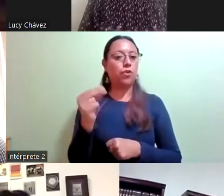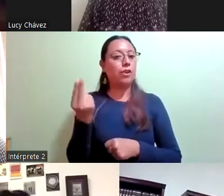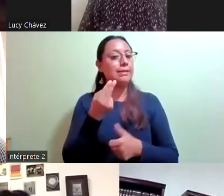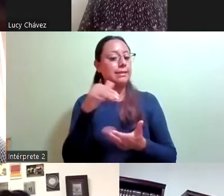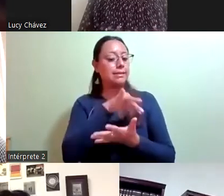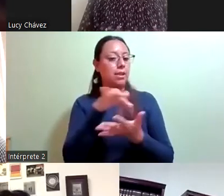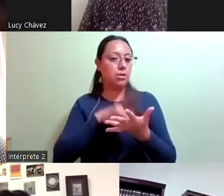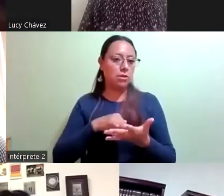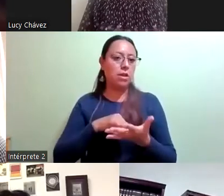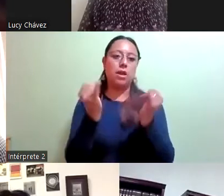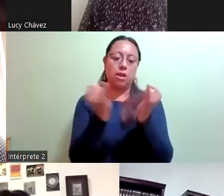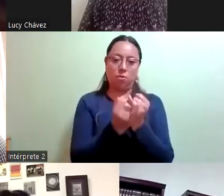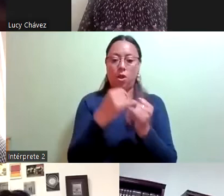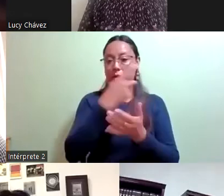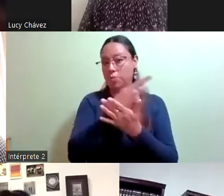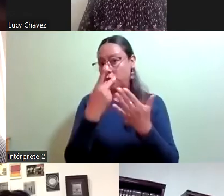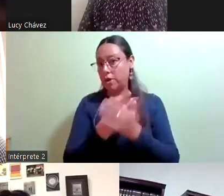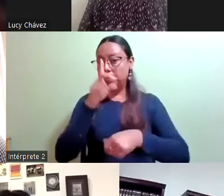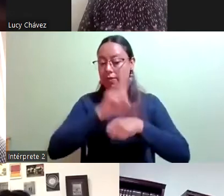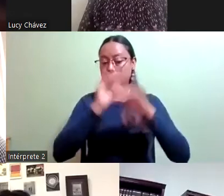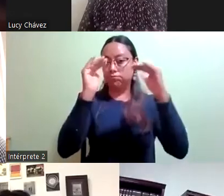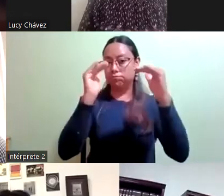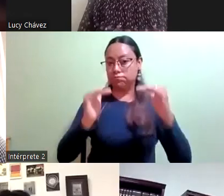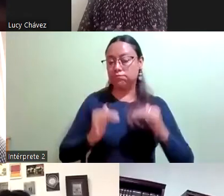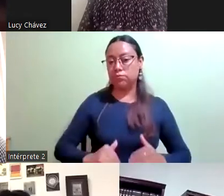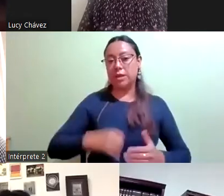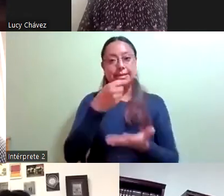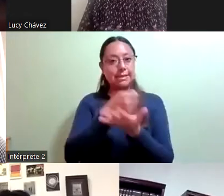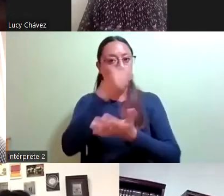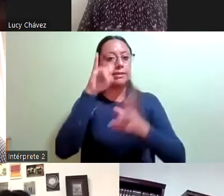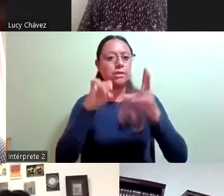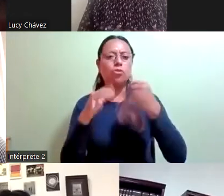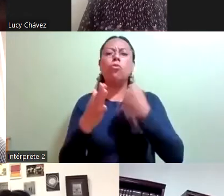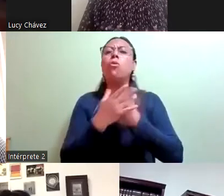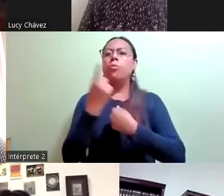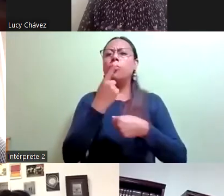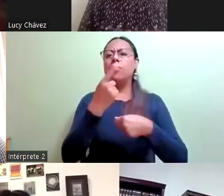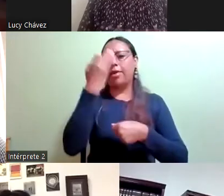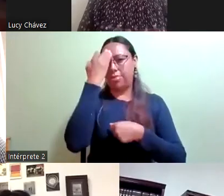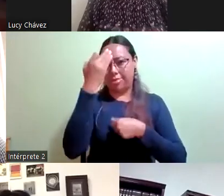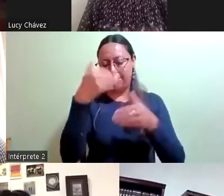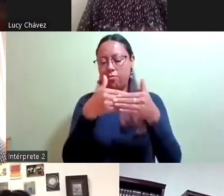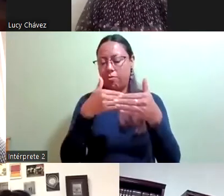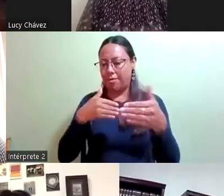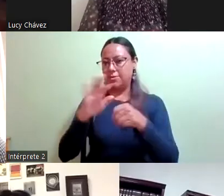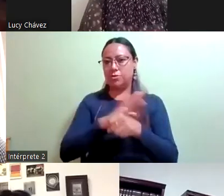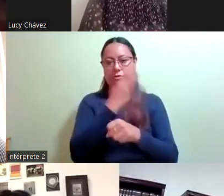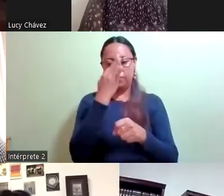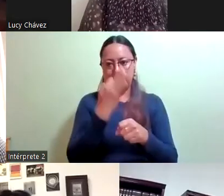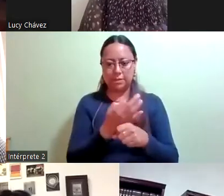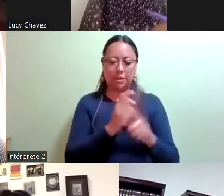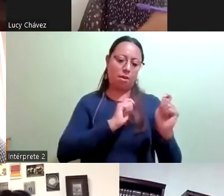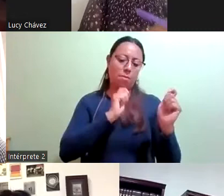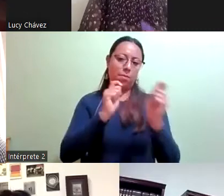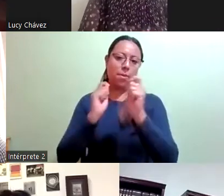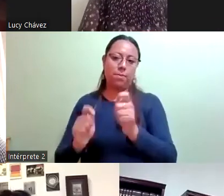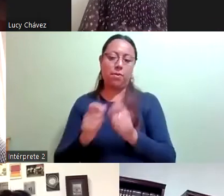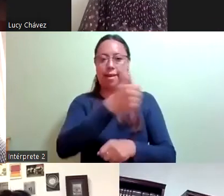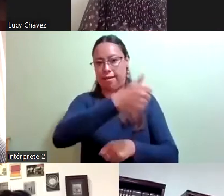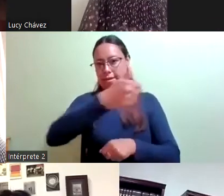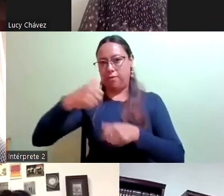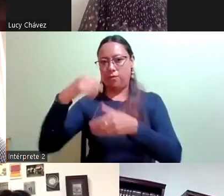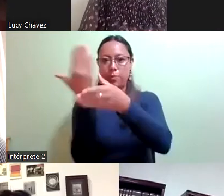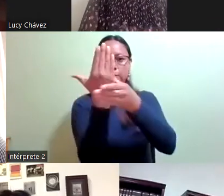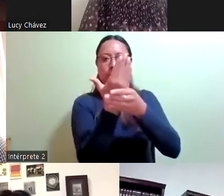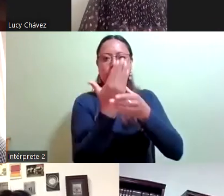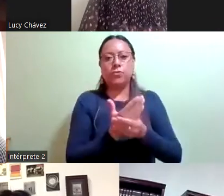caso, aprobación del orden del día, toda vez que fue enviada oportunamente con su respectiva carpeta, o, en su caso, si